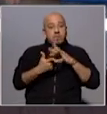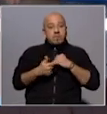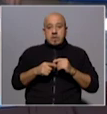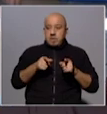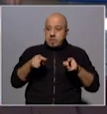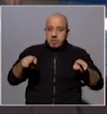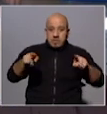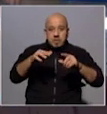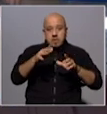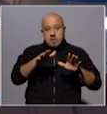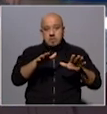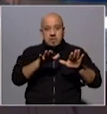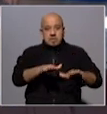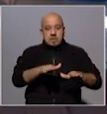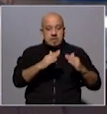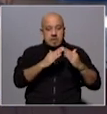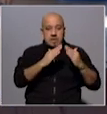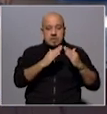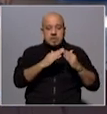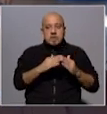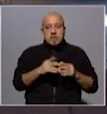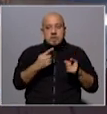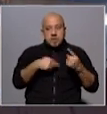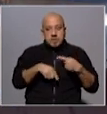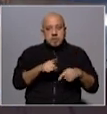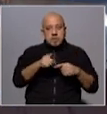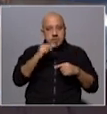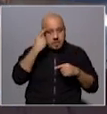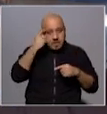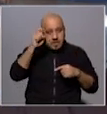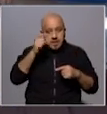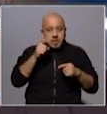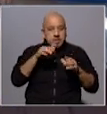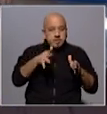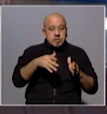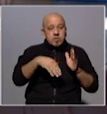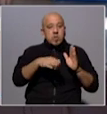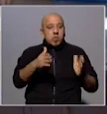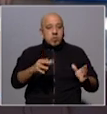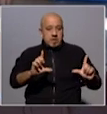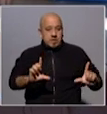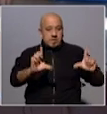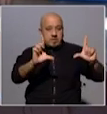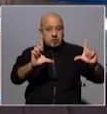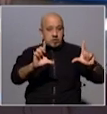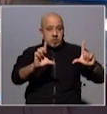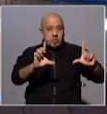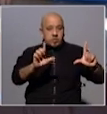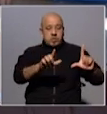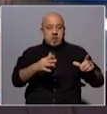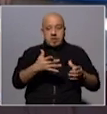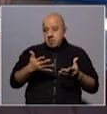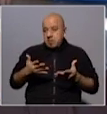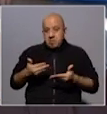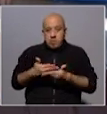va a estar en la casa mucho más que otros años entonces la idea es un programa que aporte clases de gimnasia